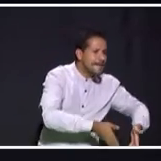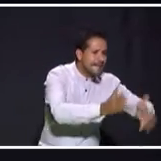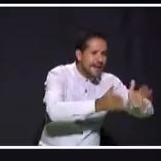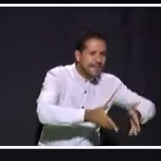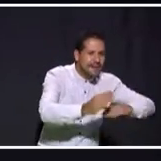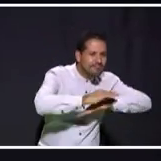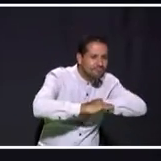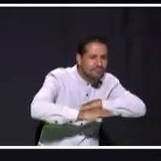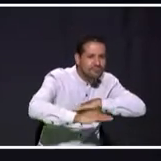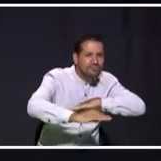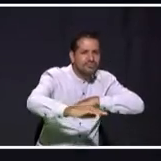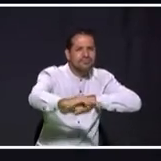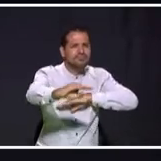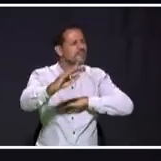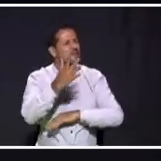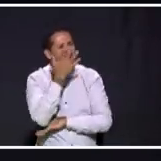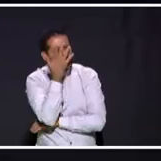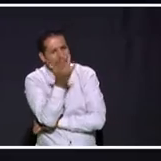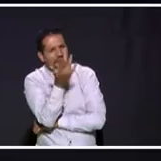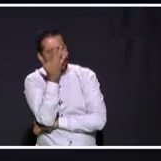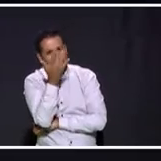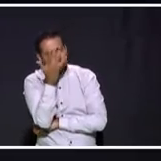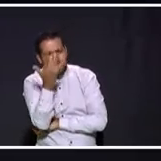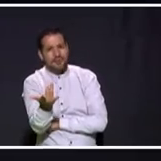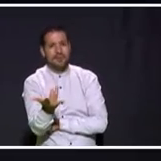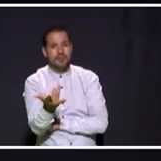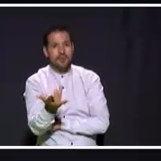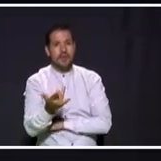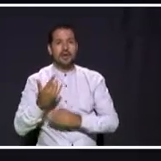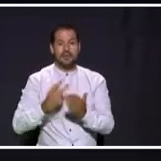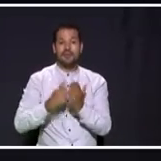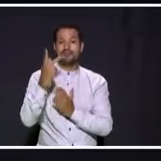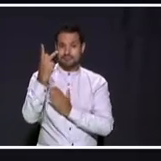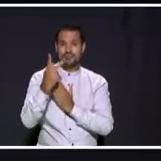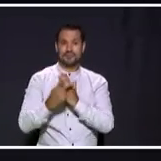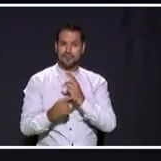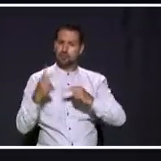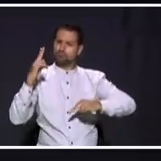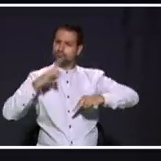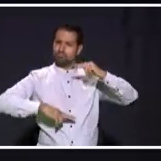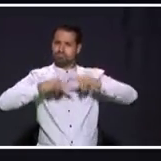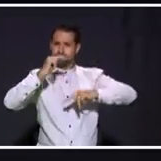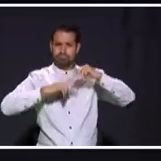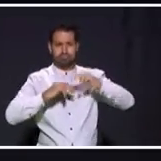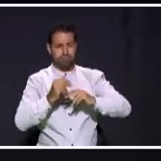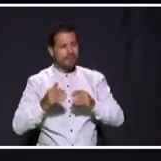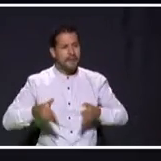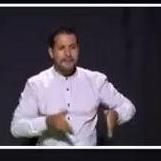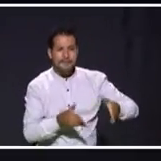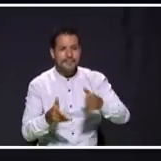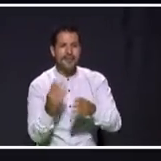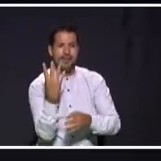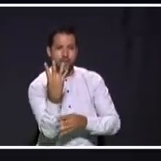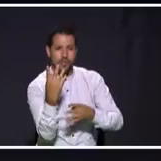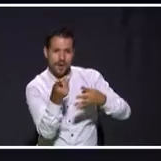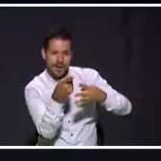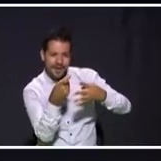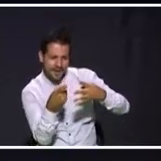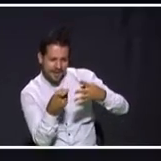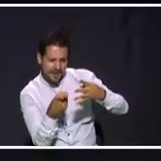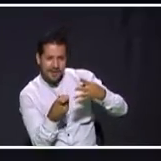están todos los grandes proyectos de infraestructura las vías 4g está el puerto de urabá y situando por